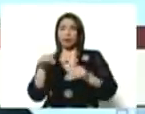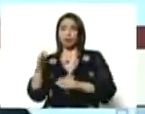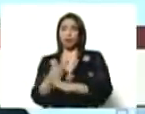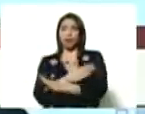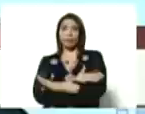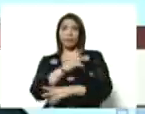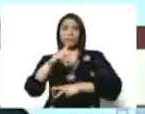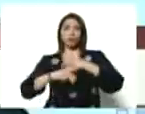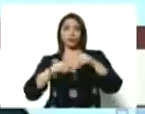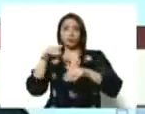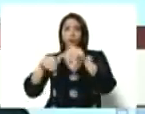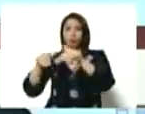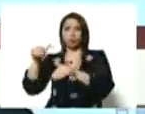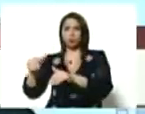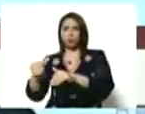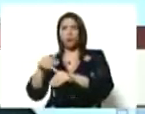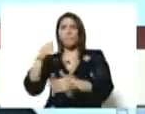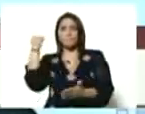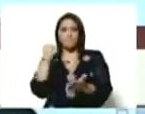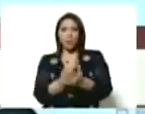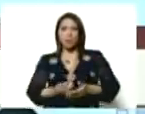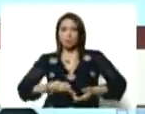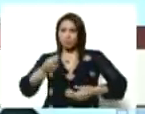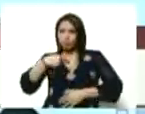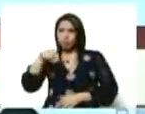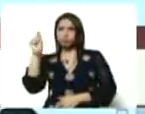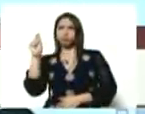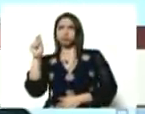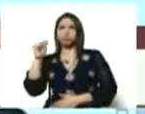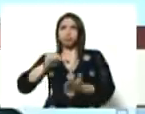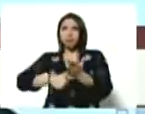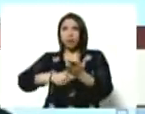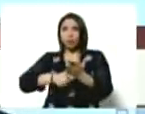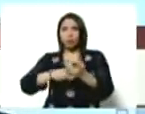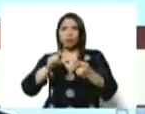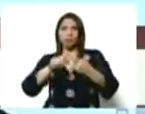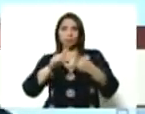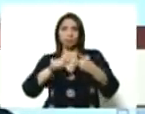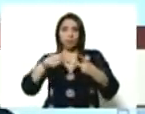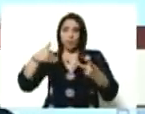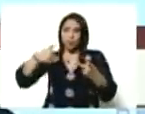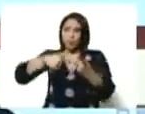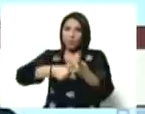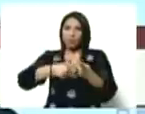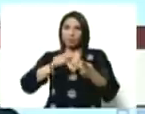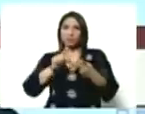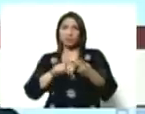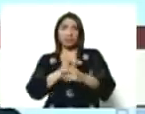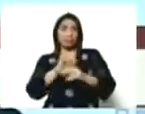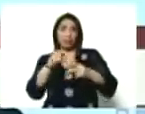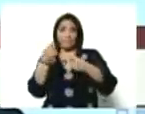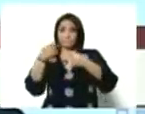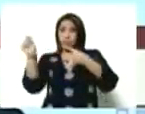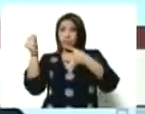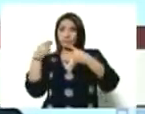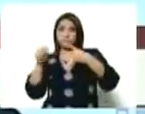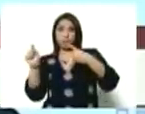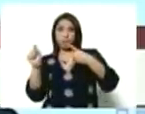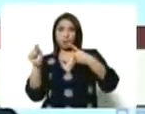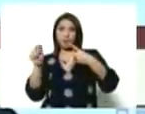votación, a través de la validación de los datos de la cédula de identidad, huella dactilar. Una vez validada la identidad del